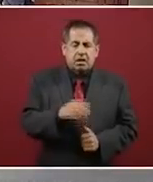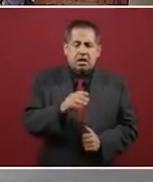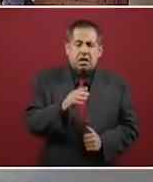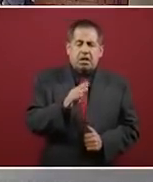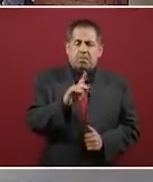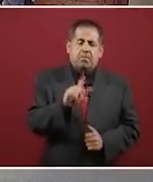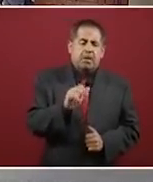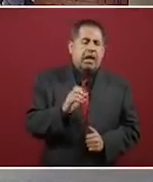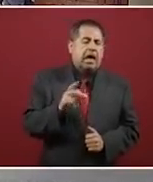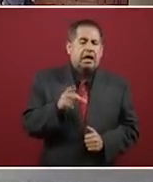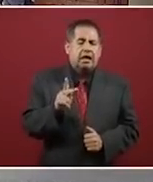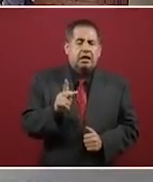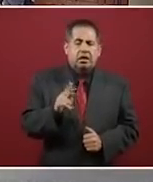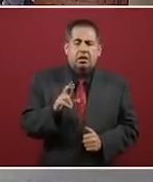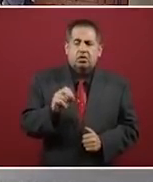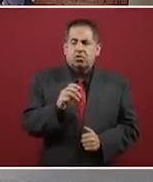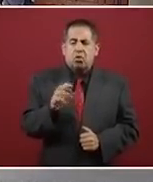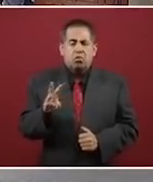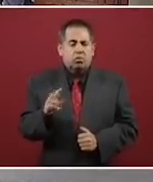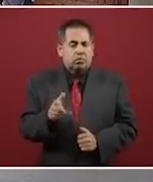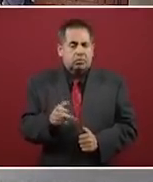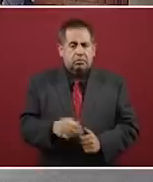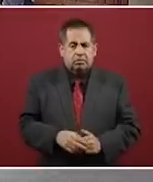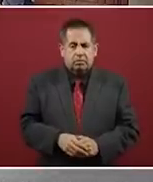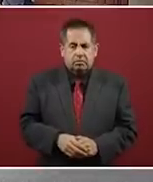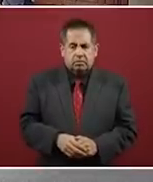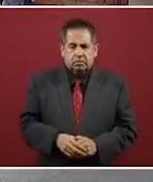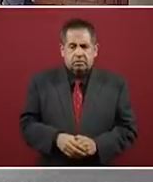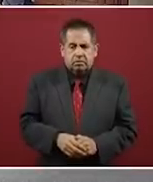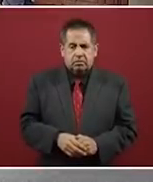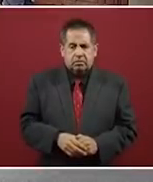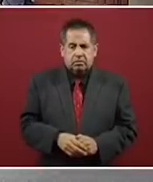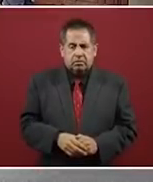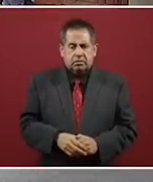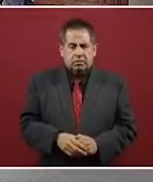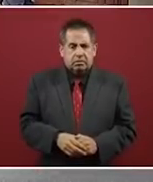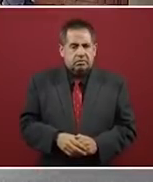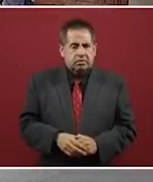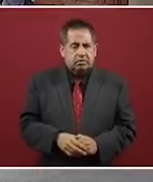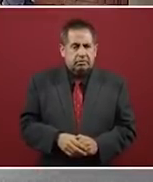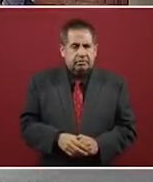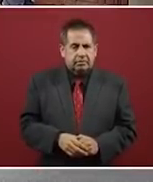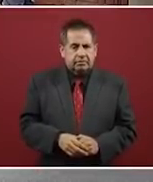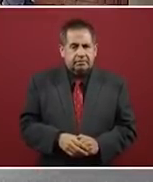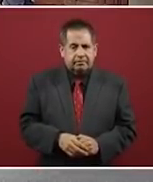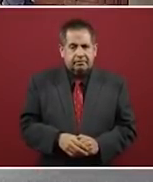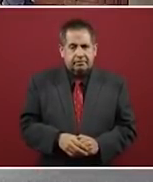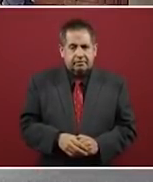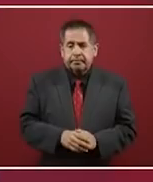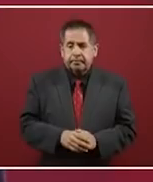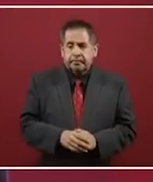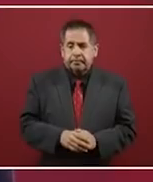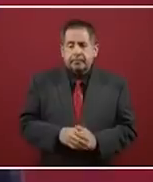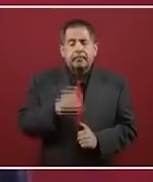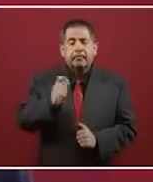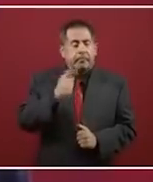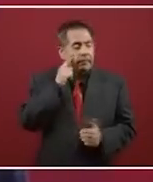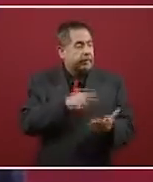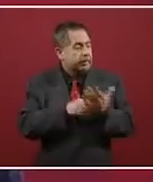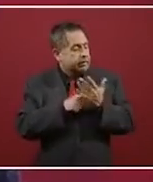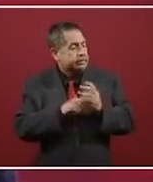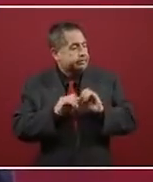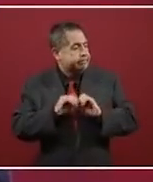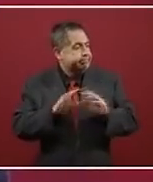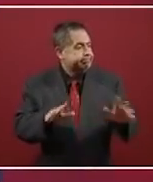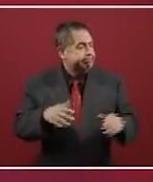sostuvo que la respuesta del empresario es una muestra de que existe la voluntad para apoyar al gobierno federal a lograr las metas trazadas